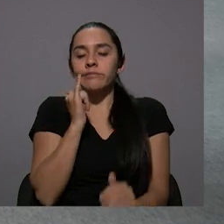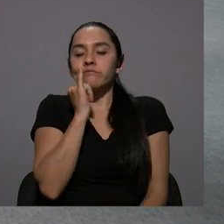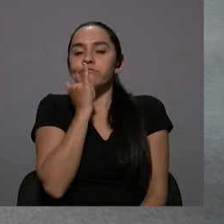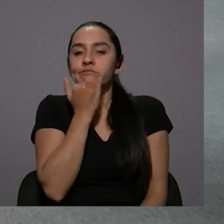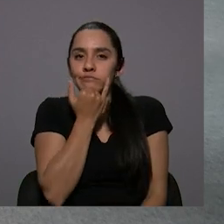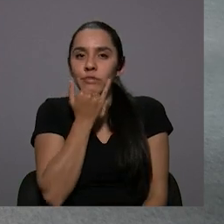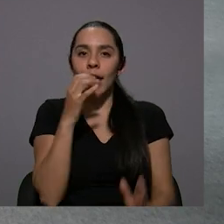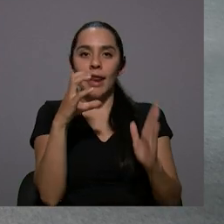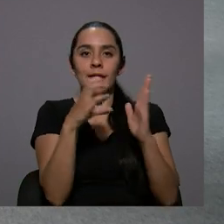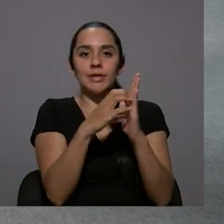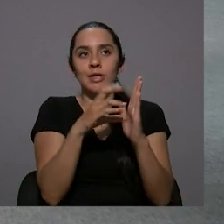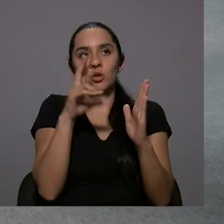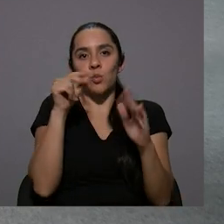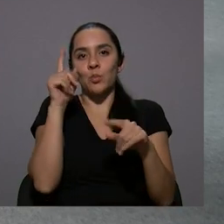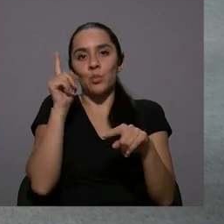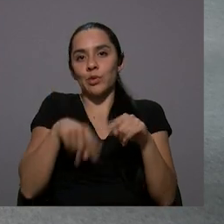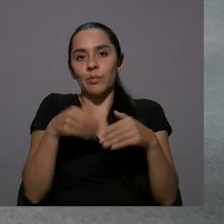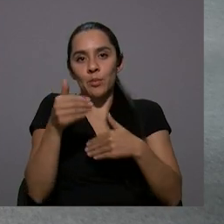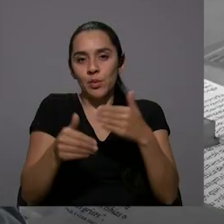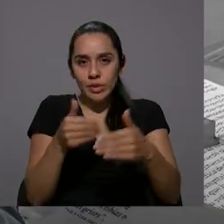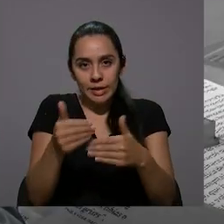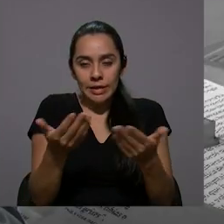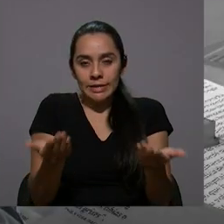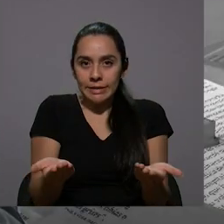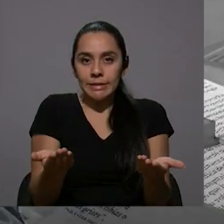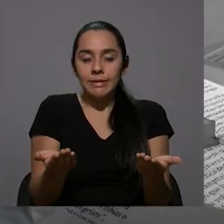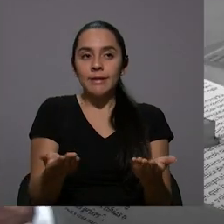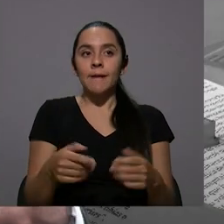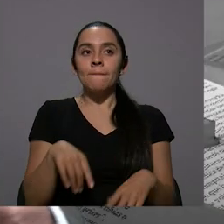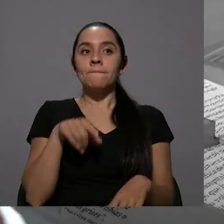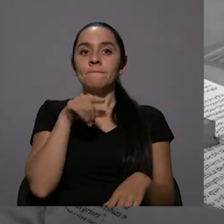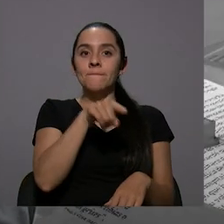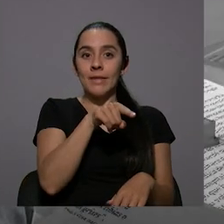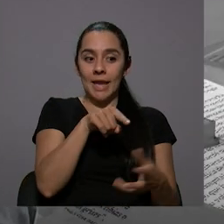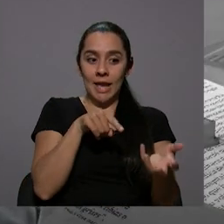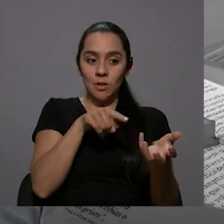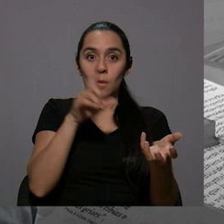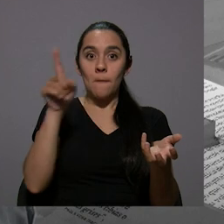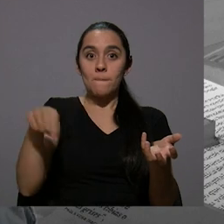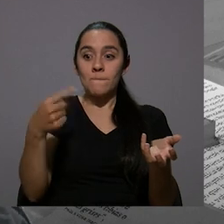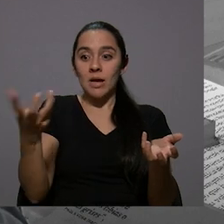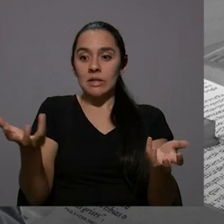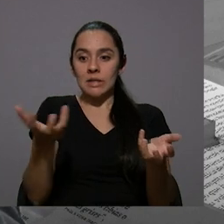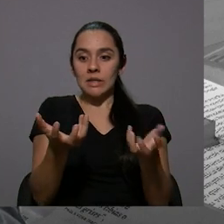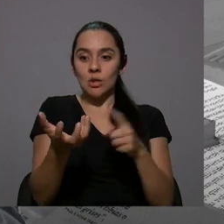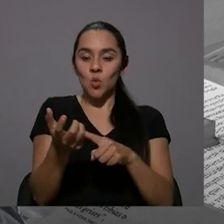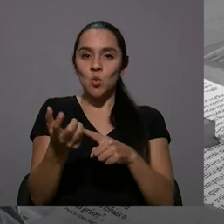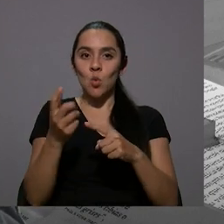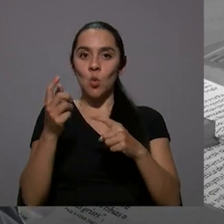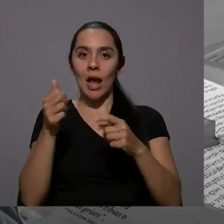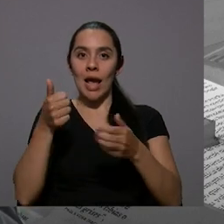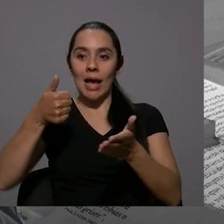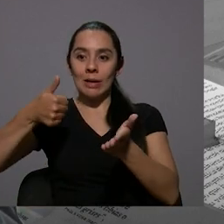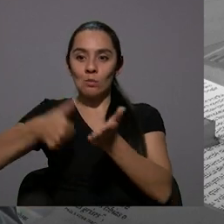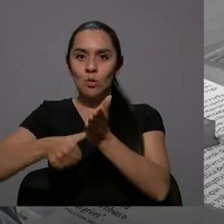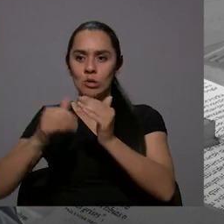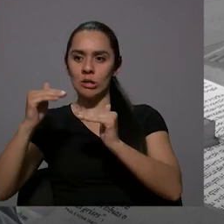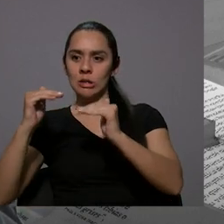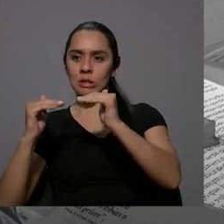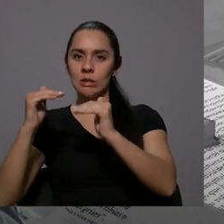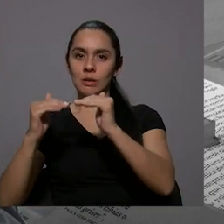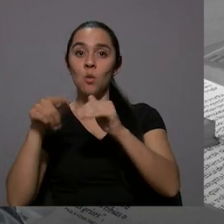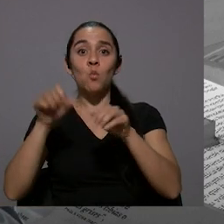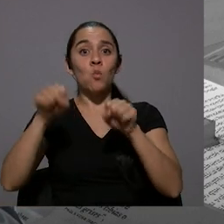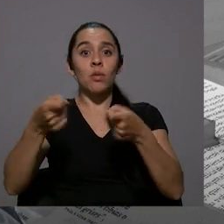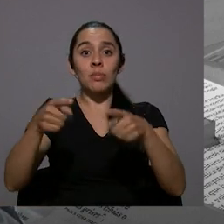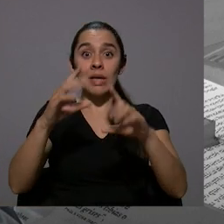en las actas que no podemos procesarlas Y eso lo conjuntos con elección muy cerrada perfectamente puede pasar que la